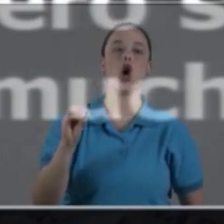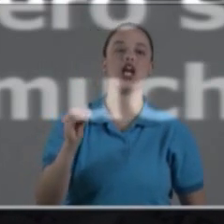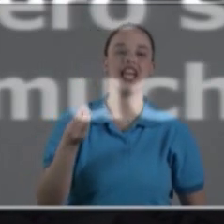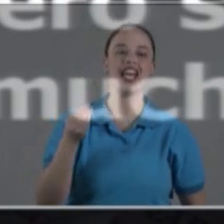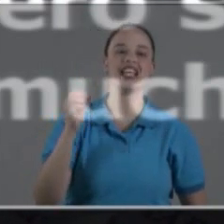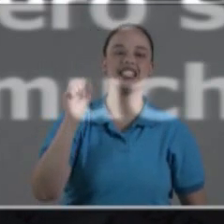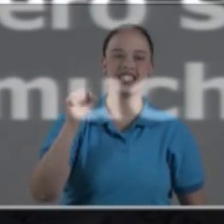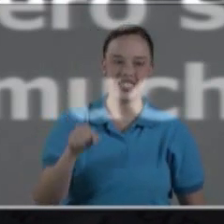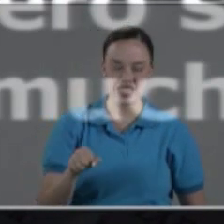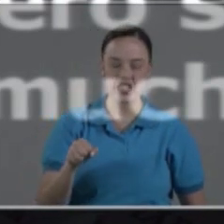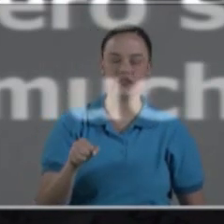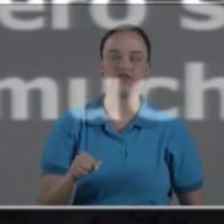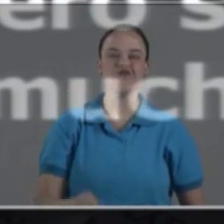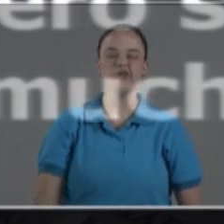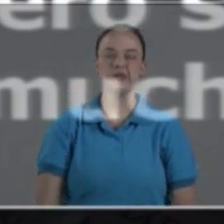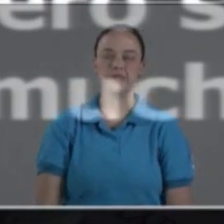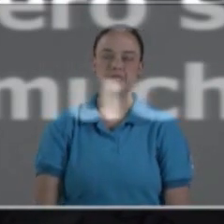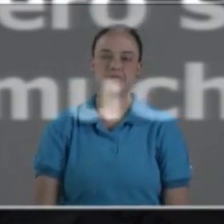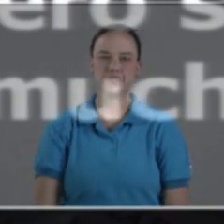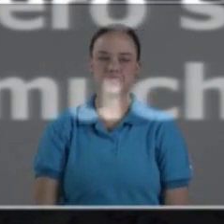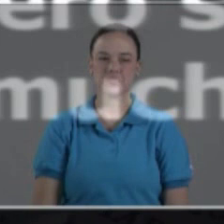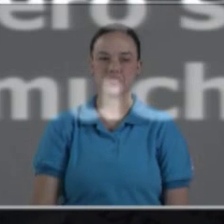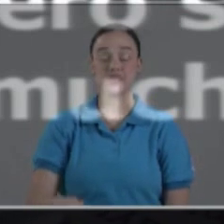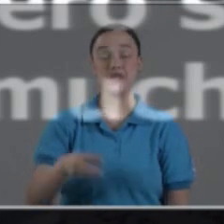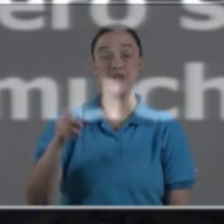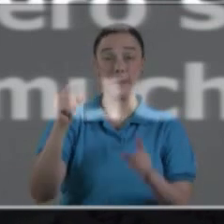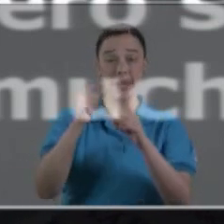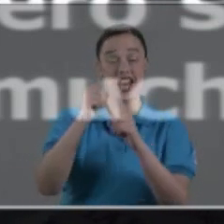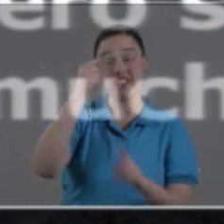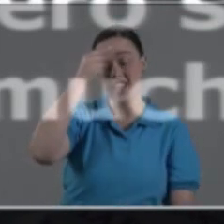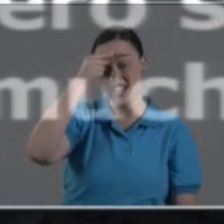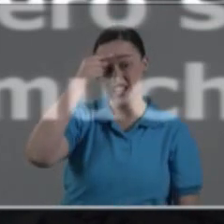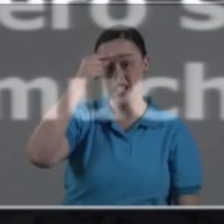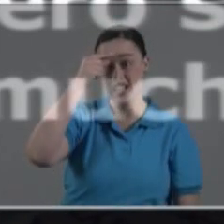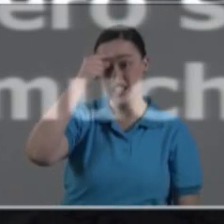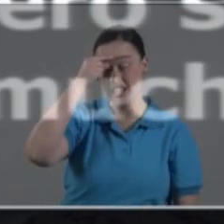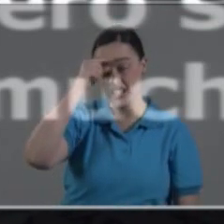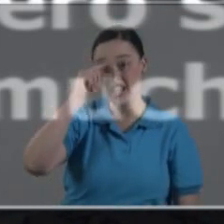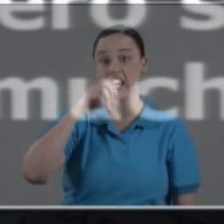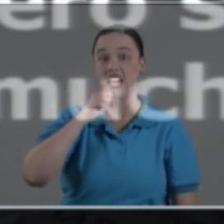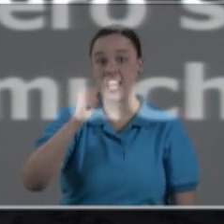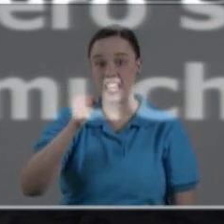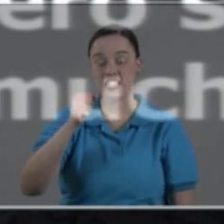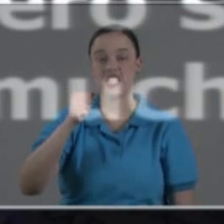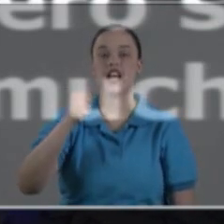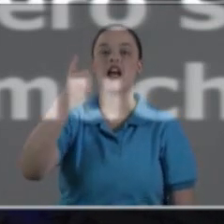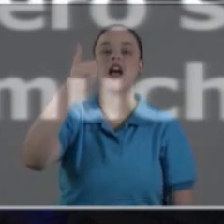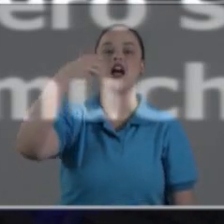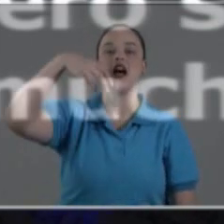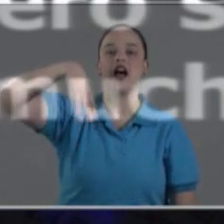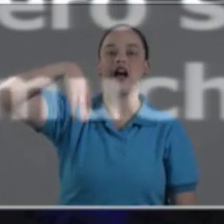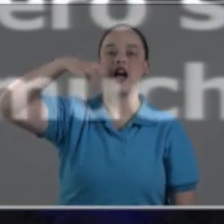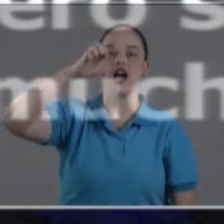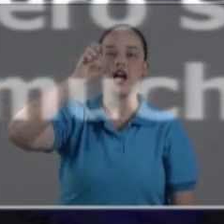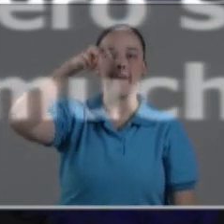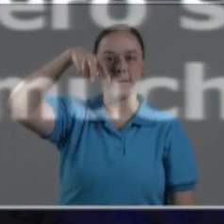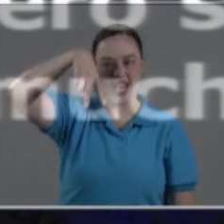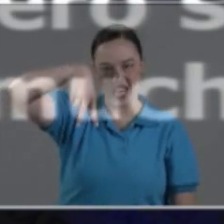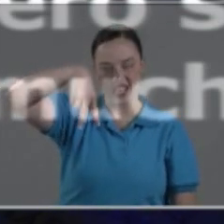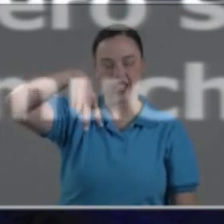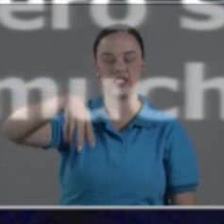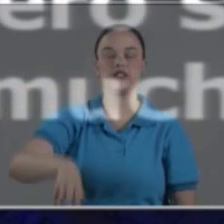aquí en la palabra griega que se utiliza en San Juan 12 24 es amén amén